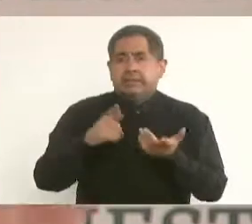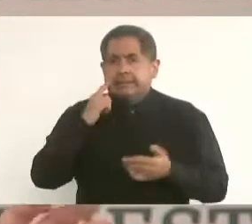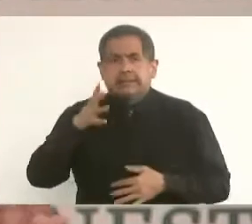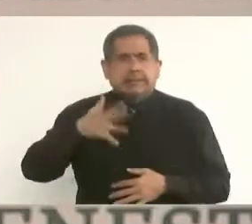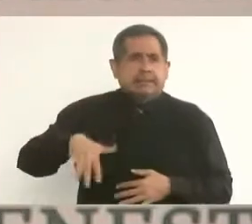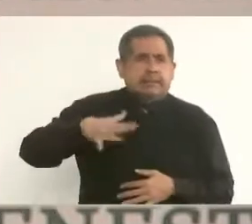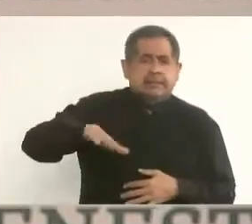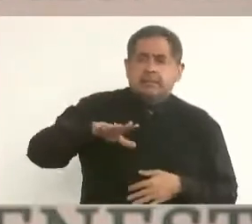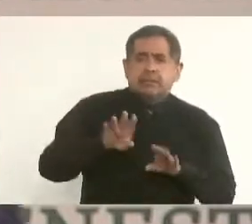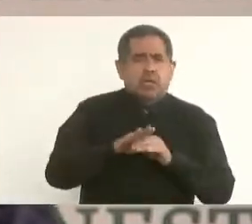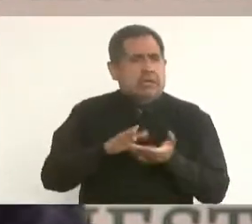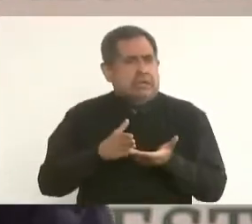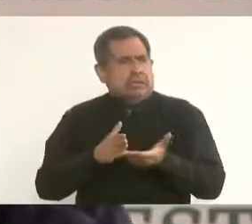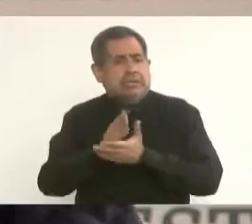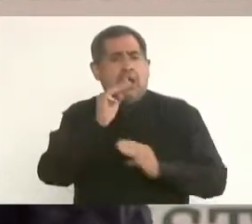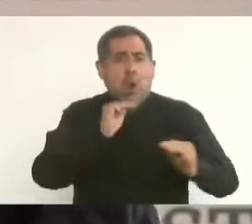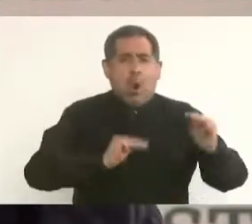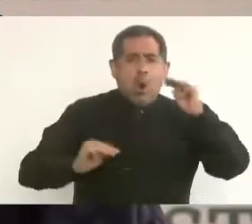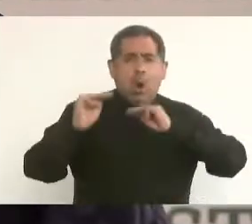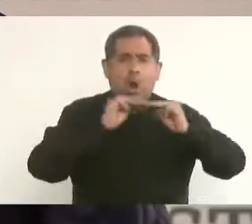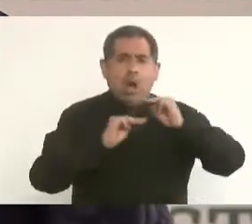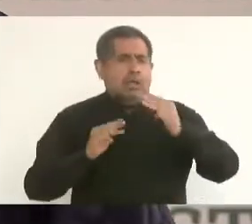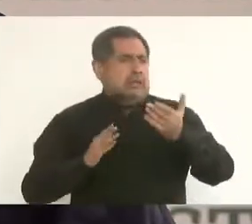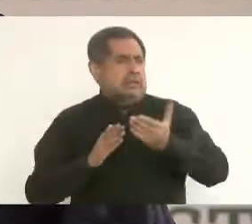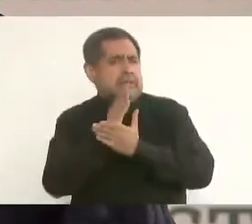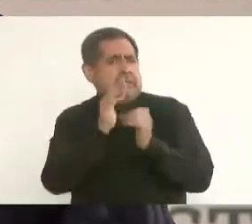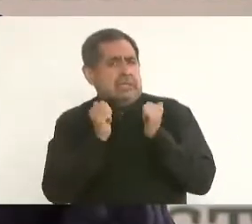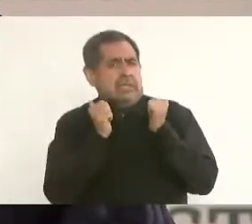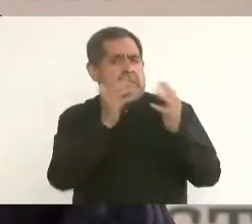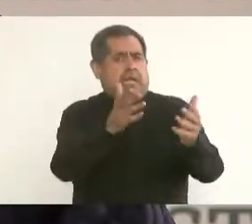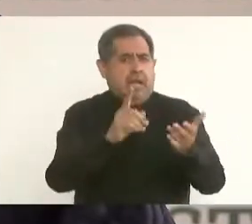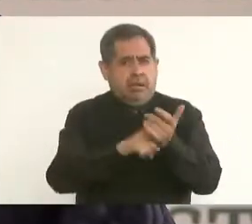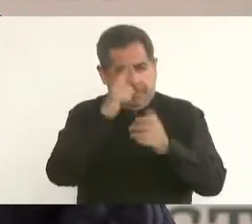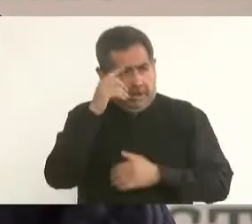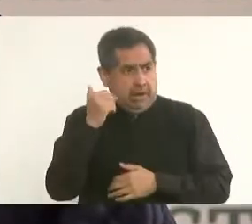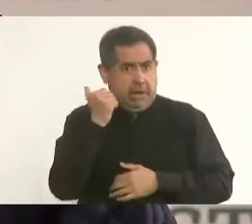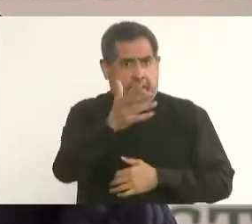buscando cruzar la sierra para llegar a la costa.